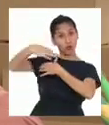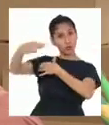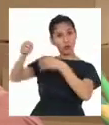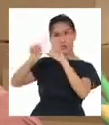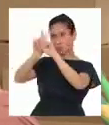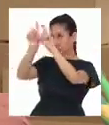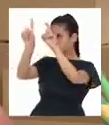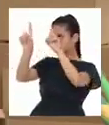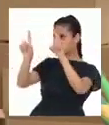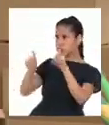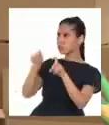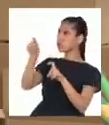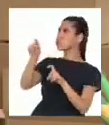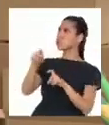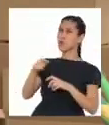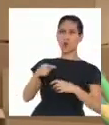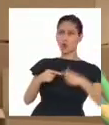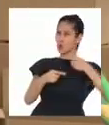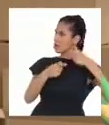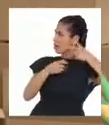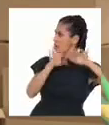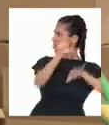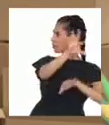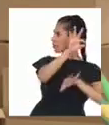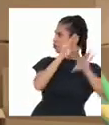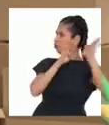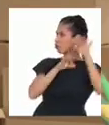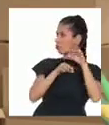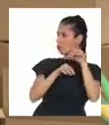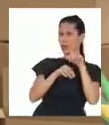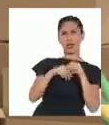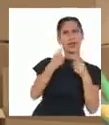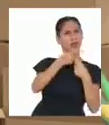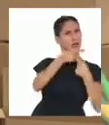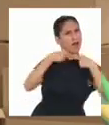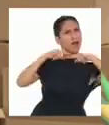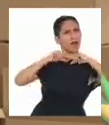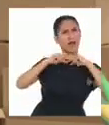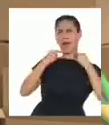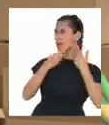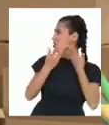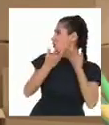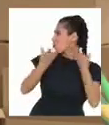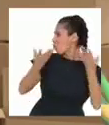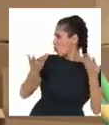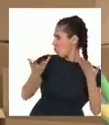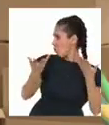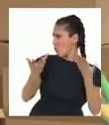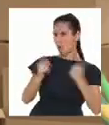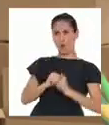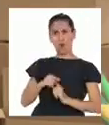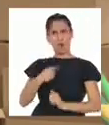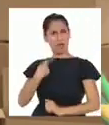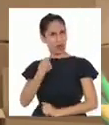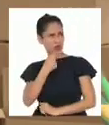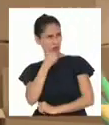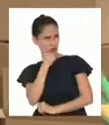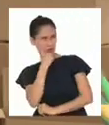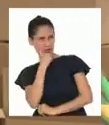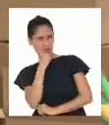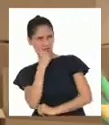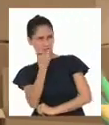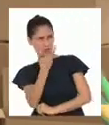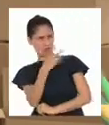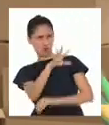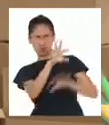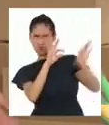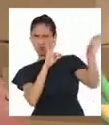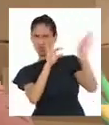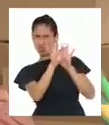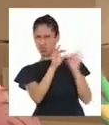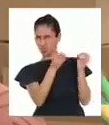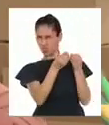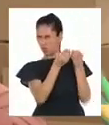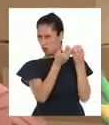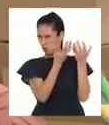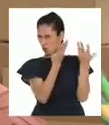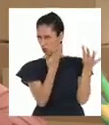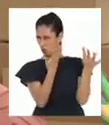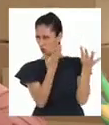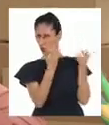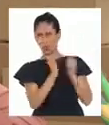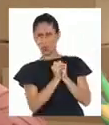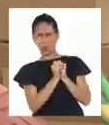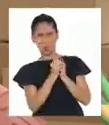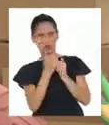preferencia. Entonces, las elecciones eran indirectas. ¿Indirectas? ¿Y qué significa eso